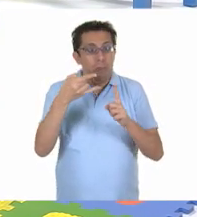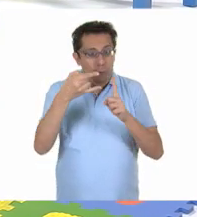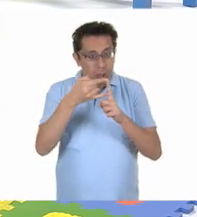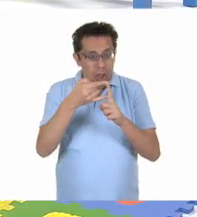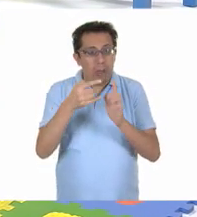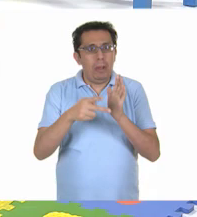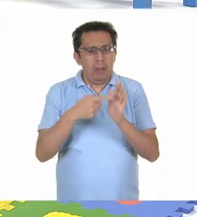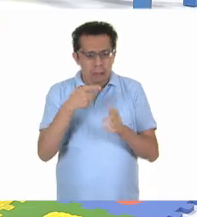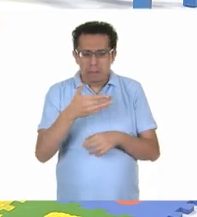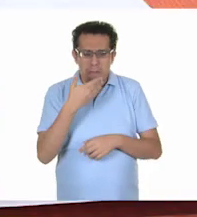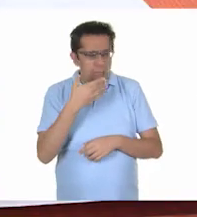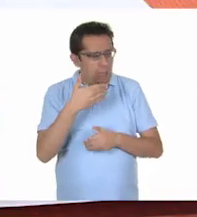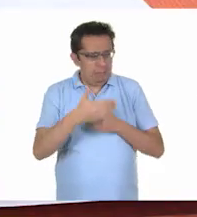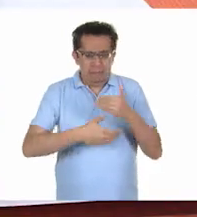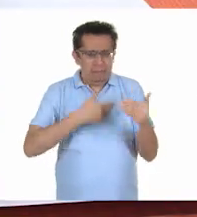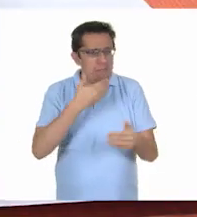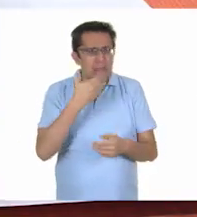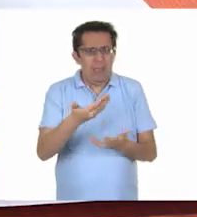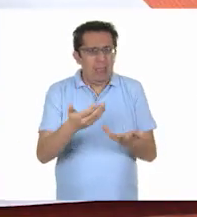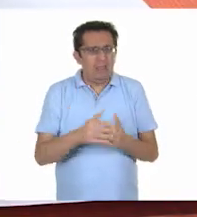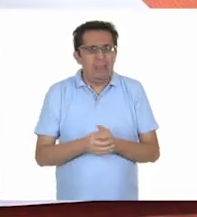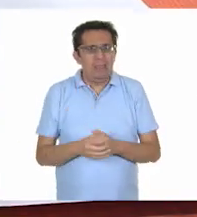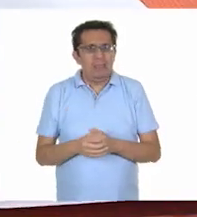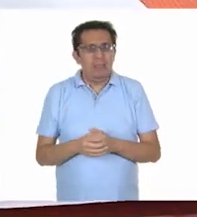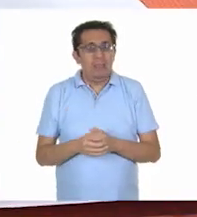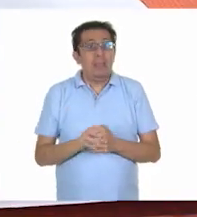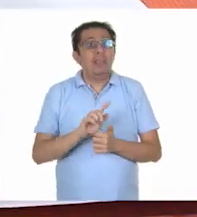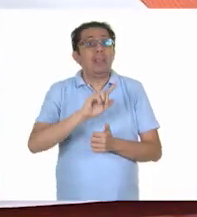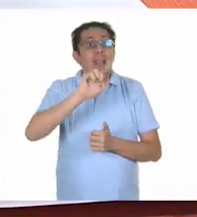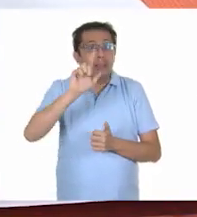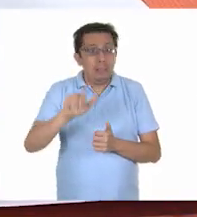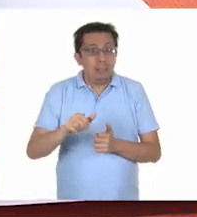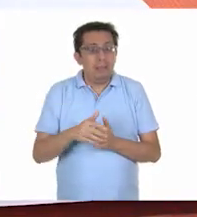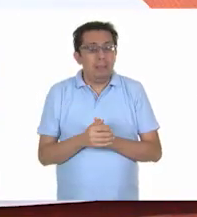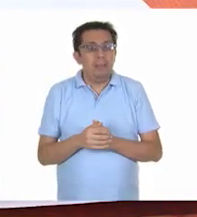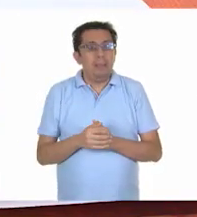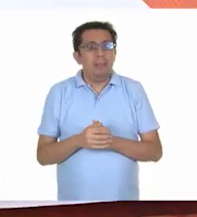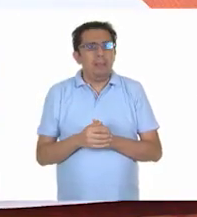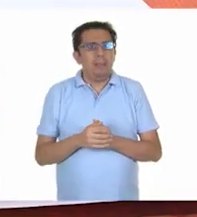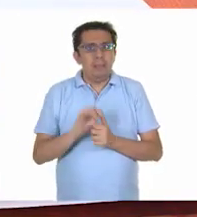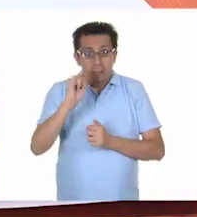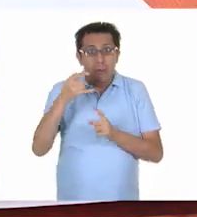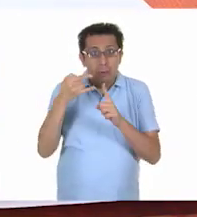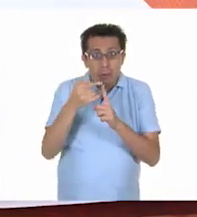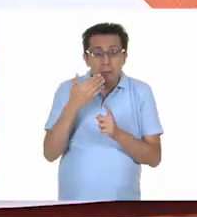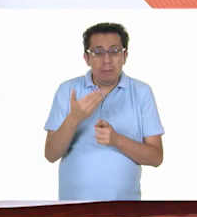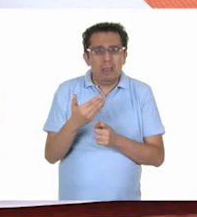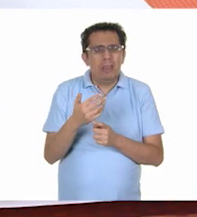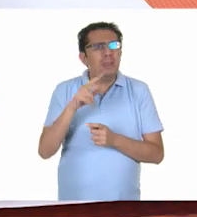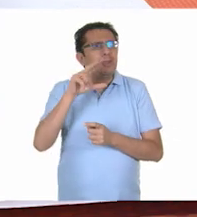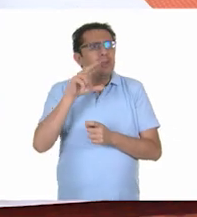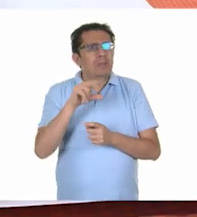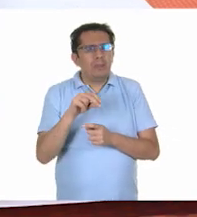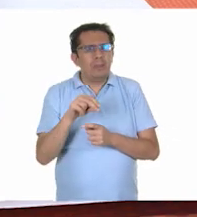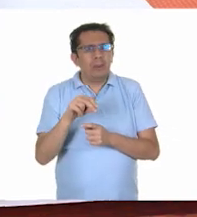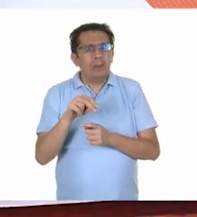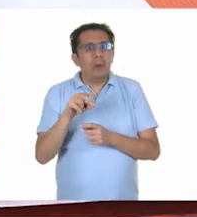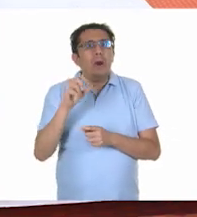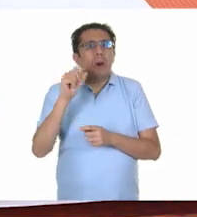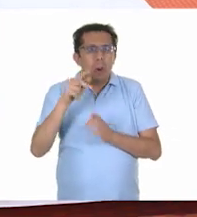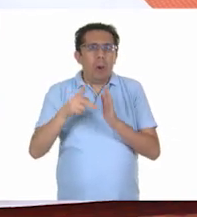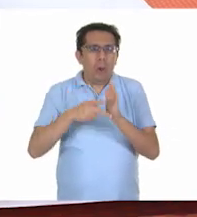después, un cuadrado. No, vas bien, vas bien. ¿Sí, muy bien? Sí. Y después... ¿Sí, un